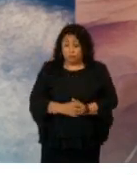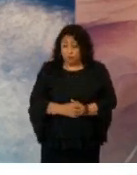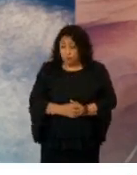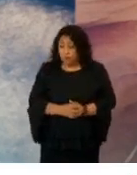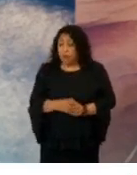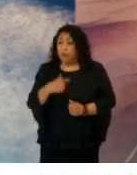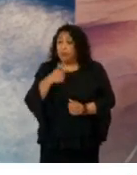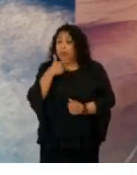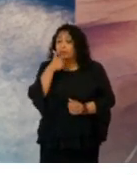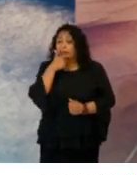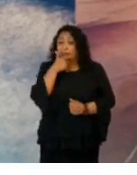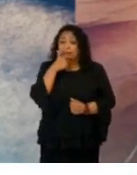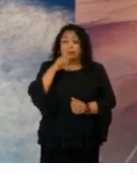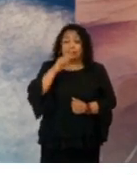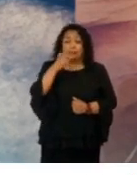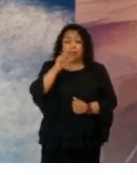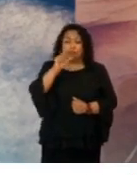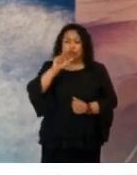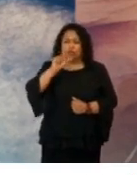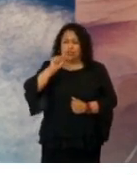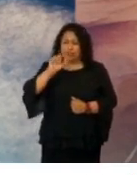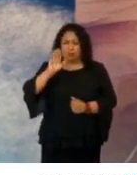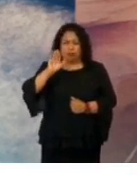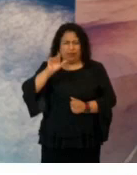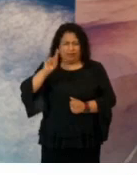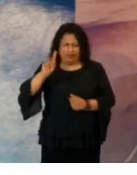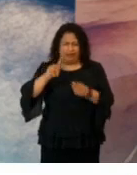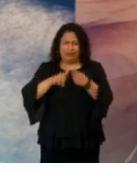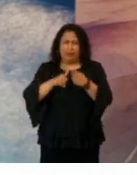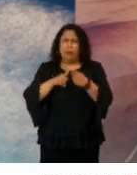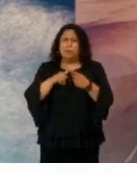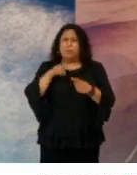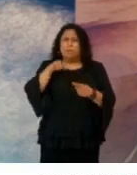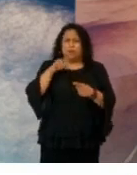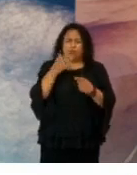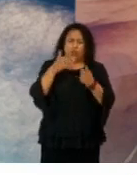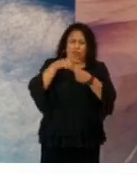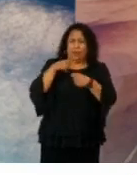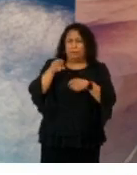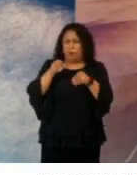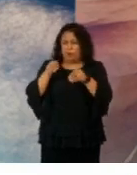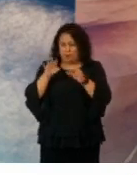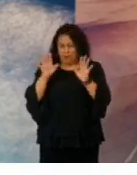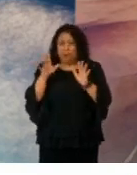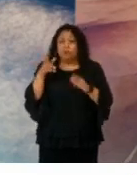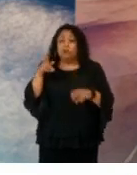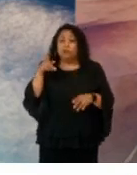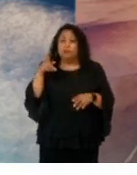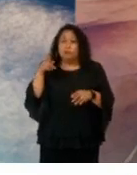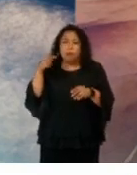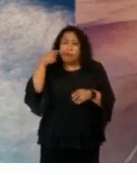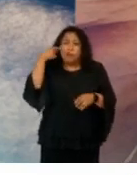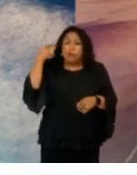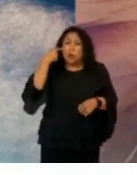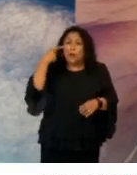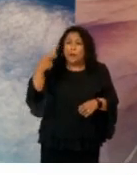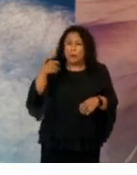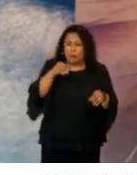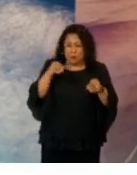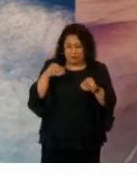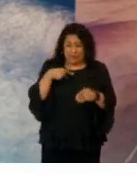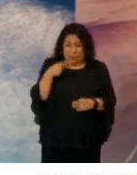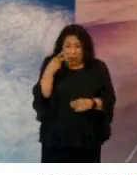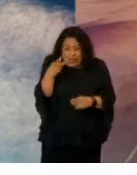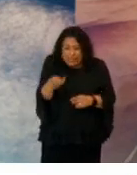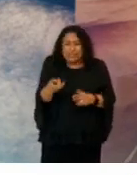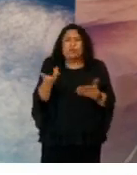En inglés se habla de social movements o social moves o cultural moves. Y en ese sentido,